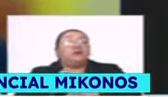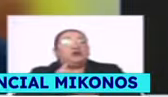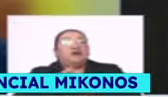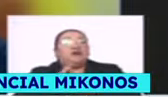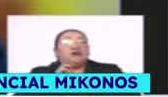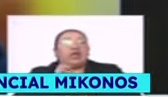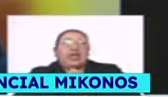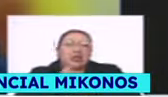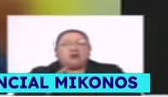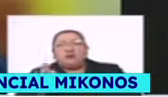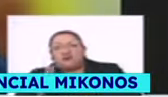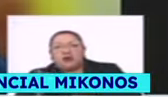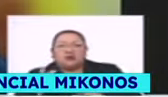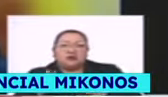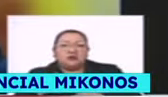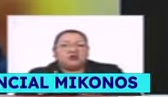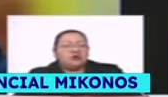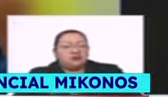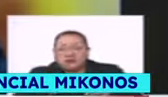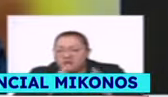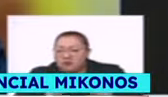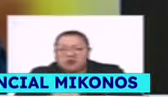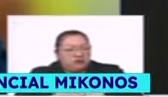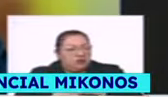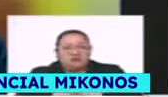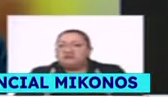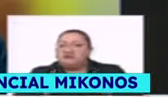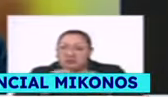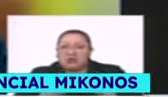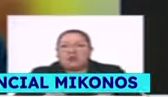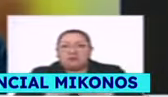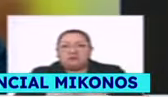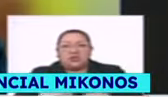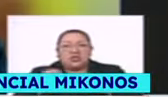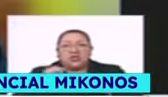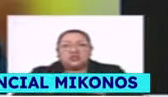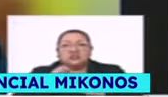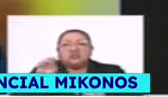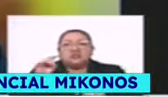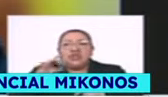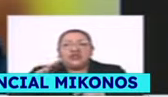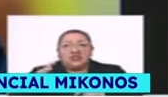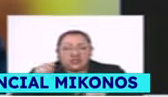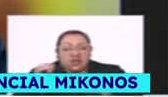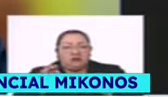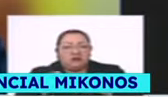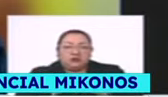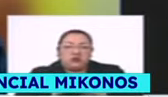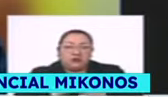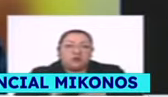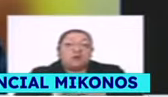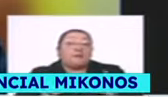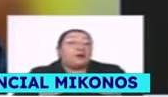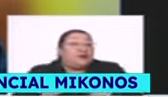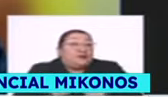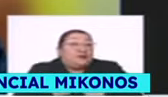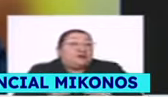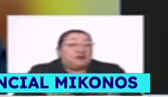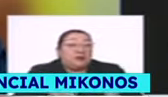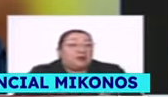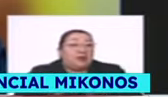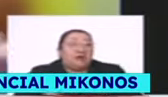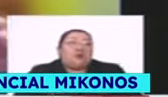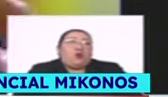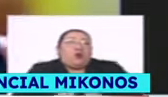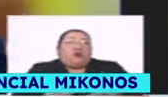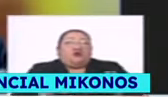febrero. Como nos pasa lo mismo que a la empresa Geosatelital, pido disculpas por eso, pero no estamos preparados para